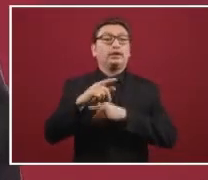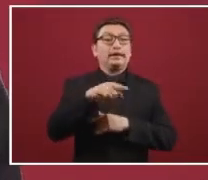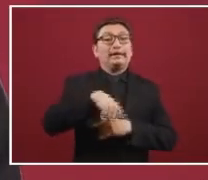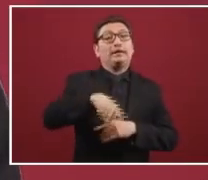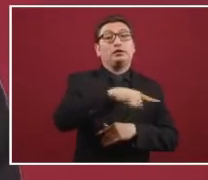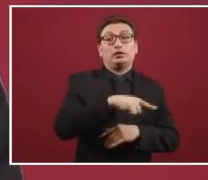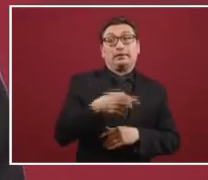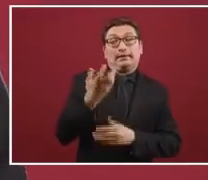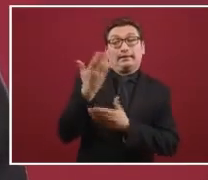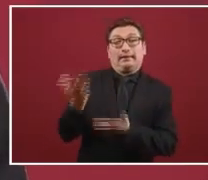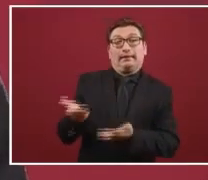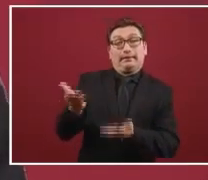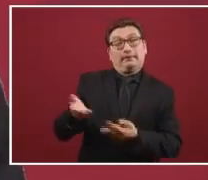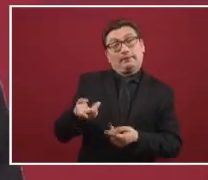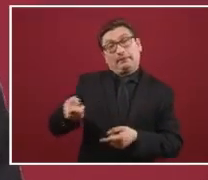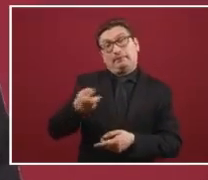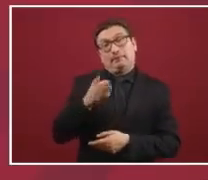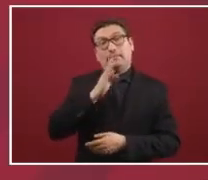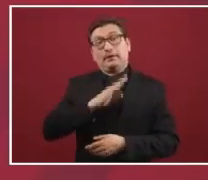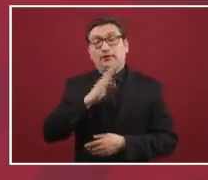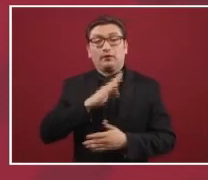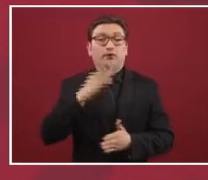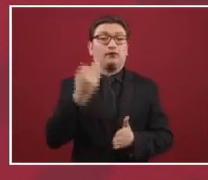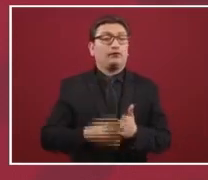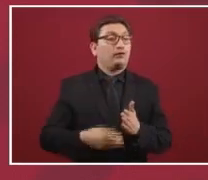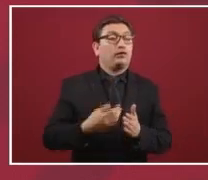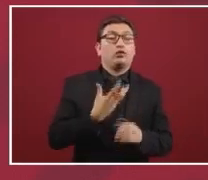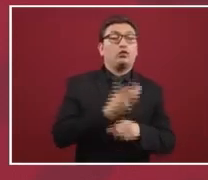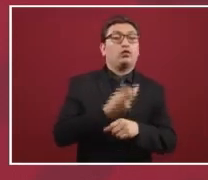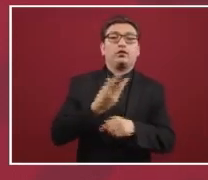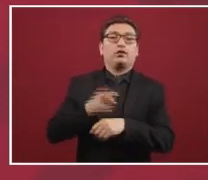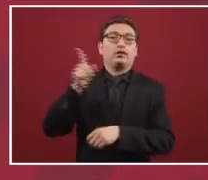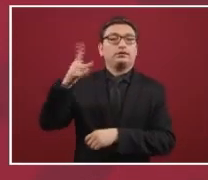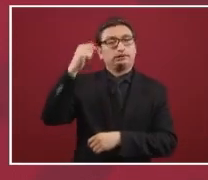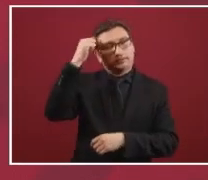el que se construyera el aeropuerto de Texcoco.